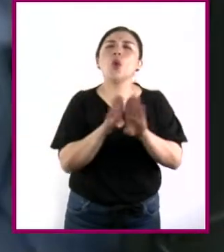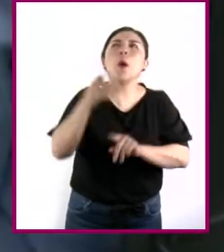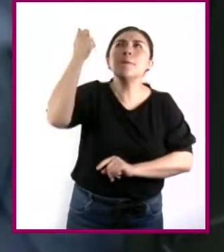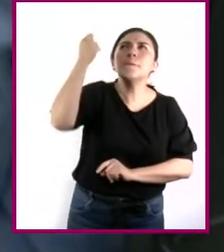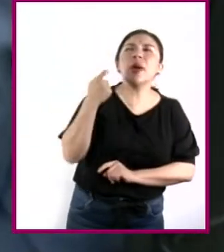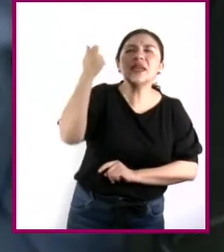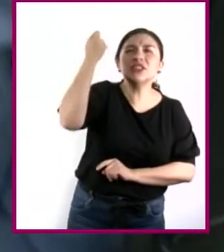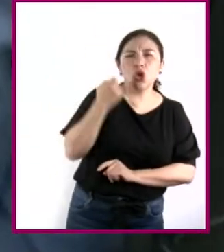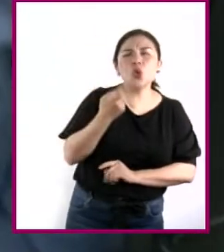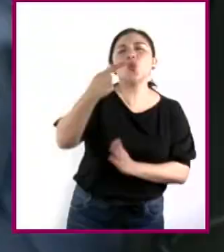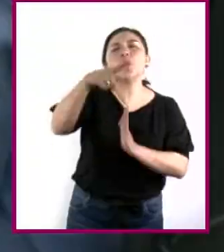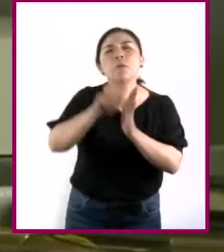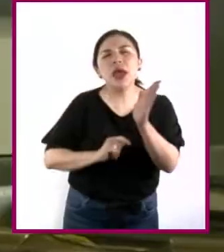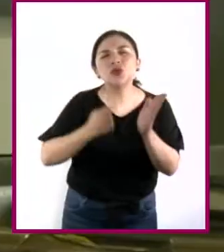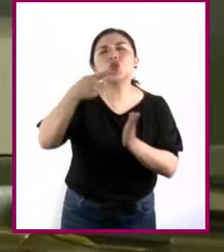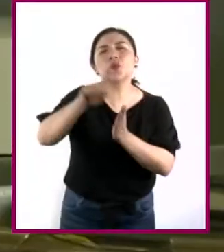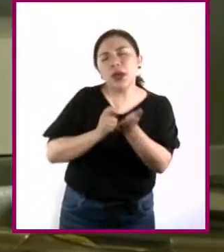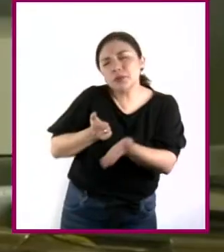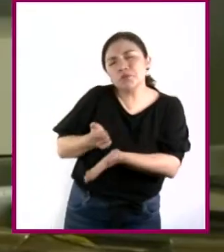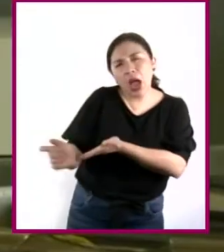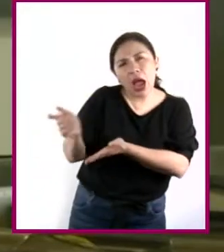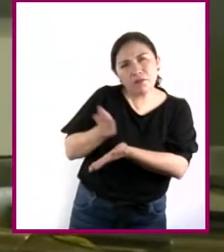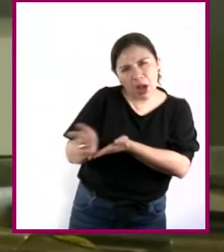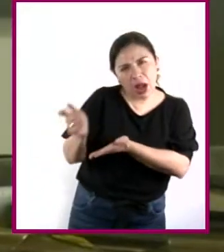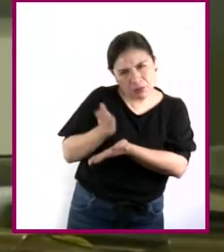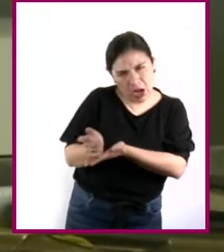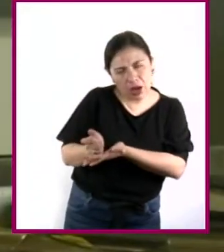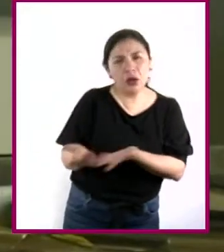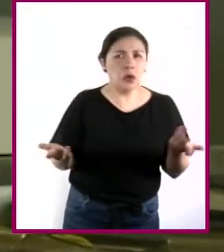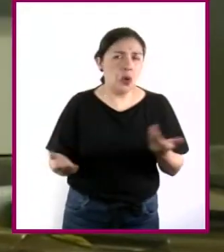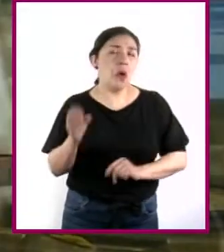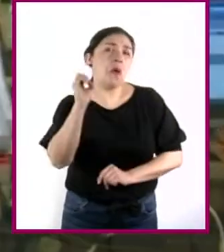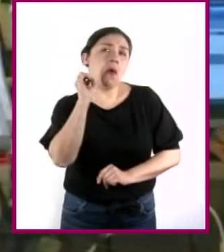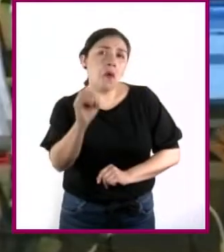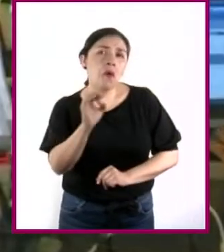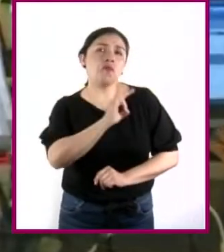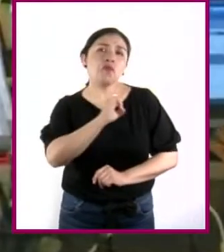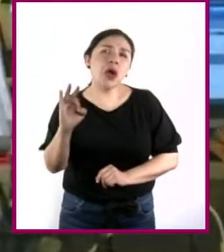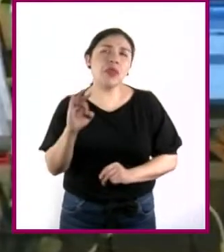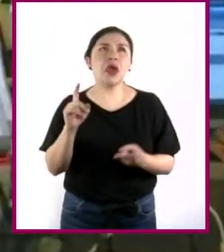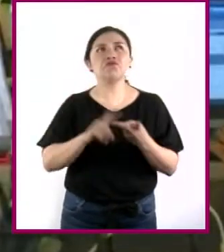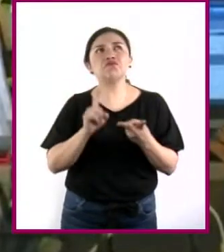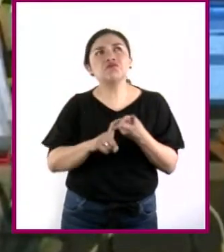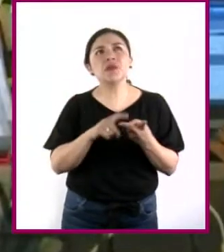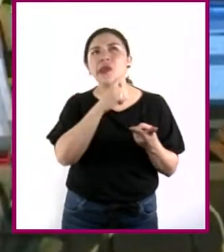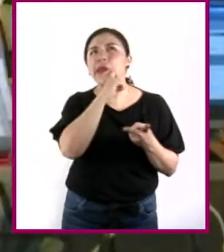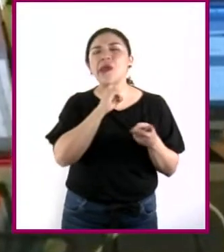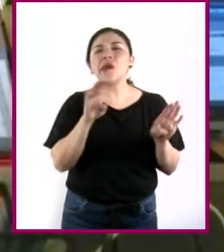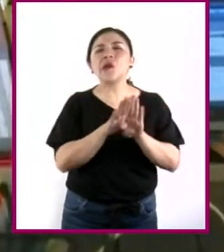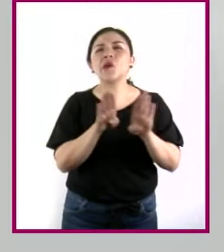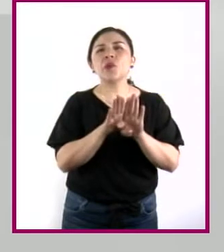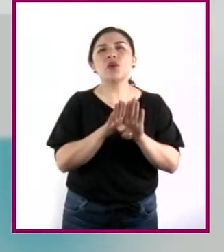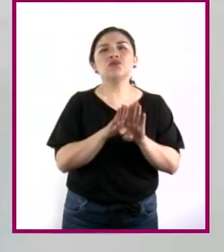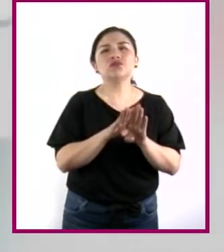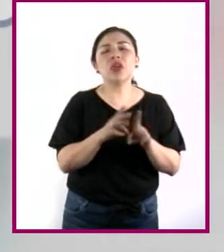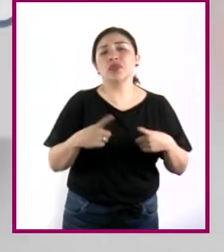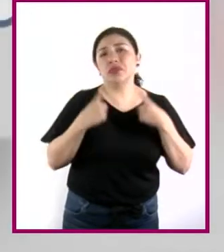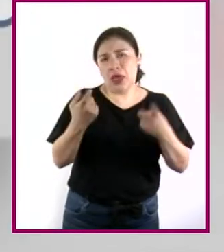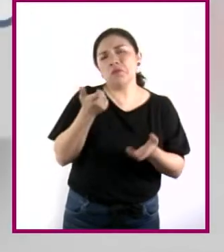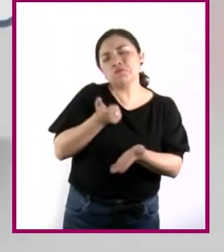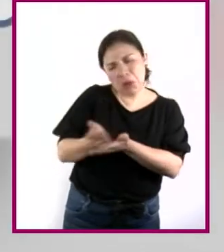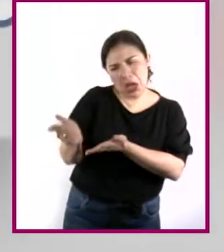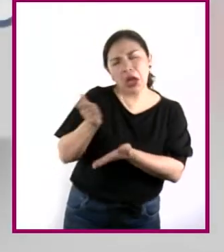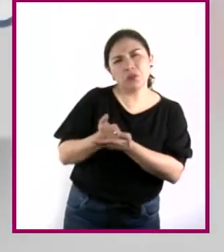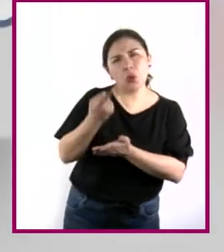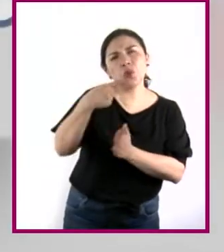pensión actualmente antes de la ley 97, ¿no? Y le pueden estar dando su